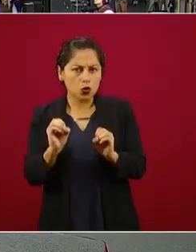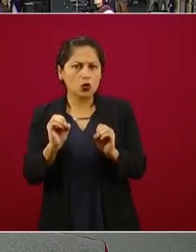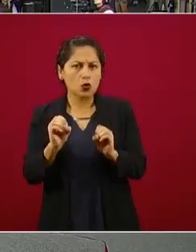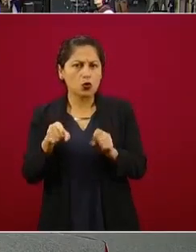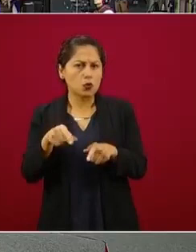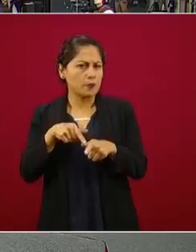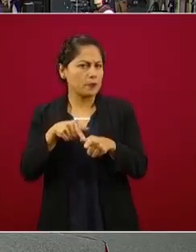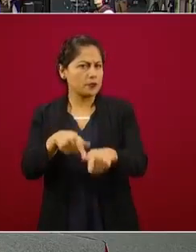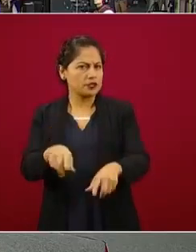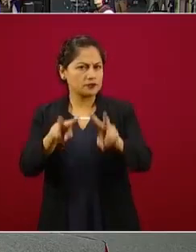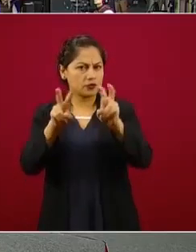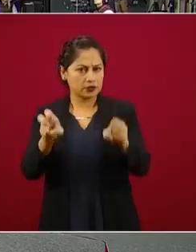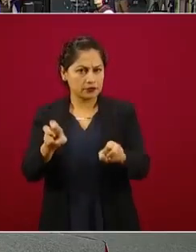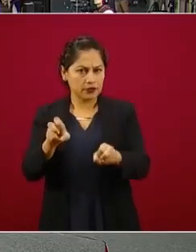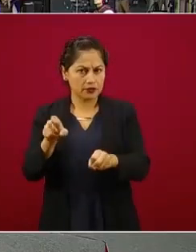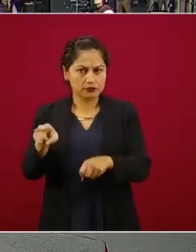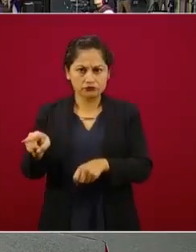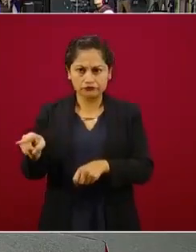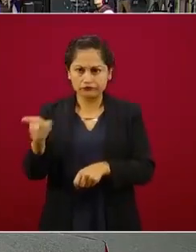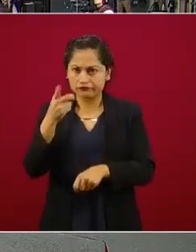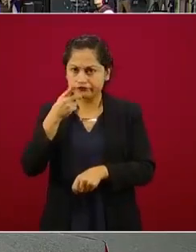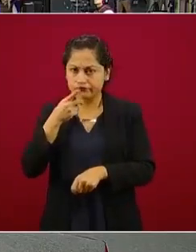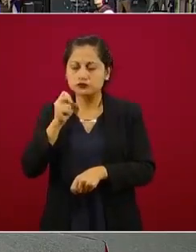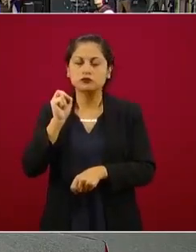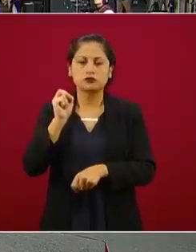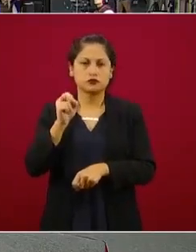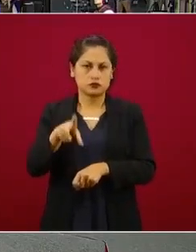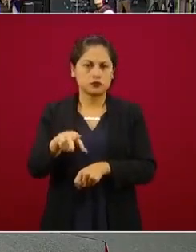Vamos con el tema.